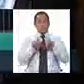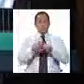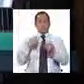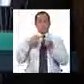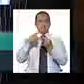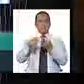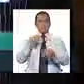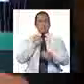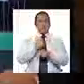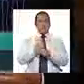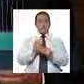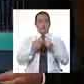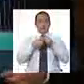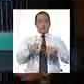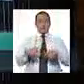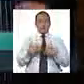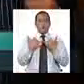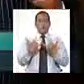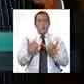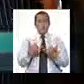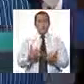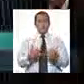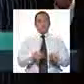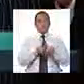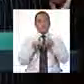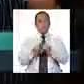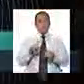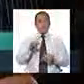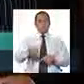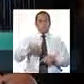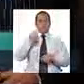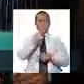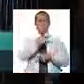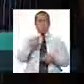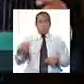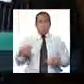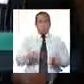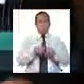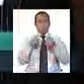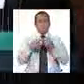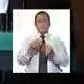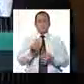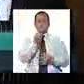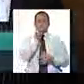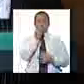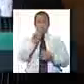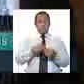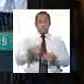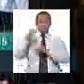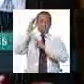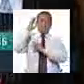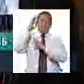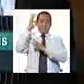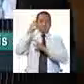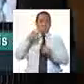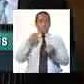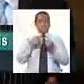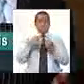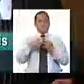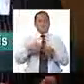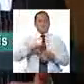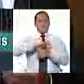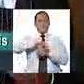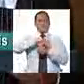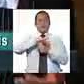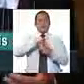empiezan hoy día, pero la próxima semana van a haber degustaciones, van a haber charlas técnicas, va a haber una feria